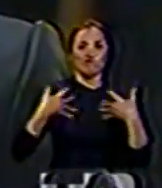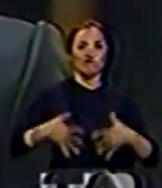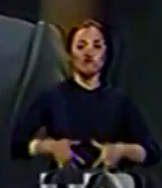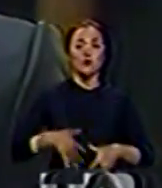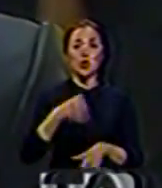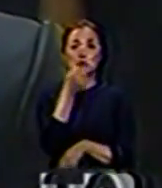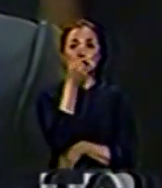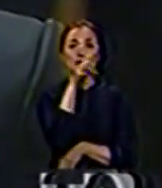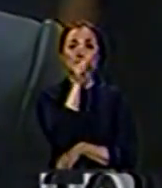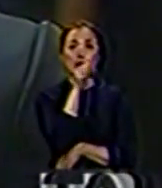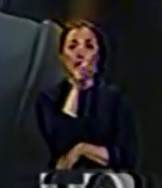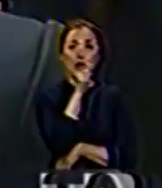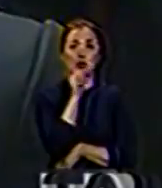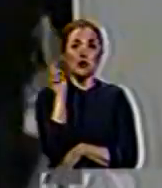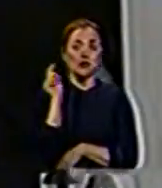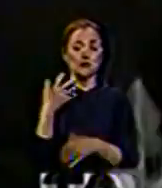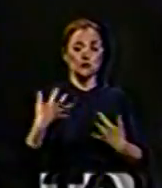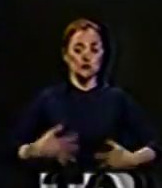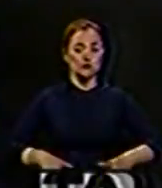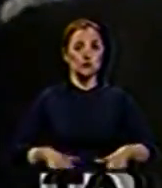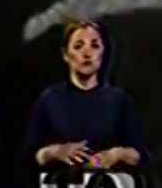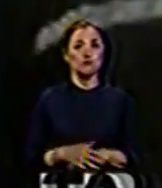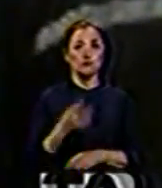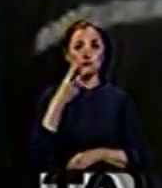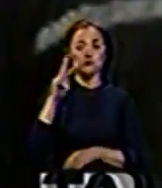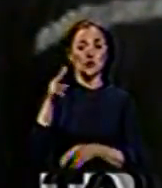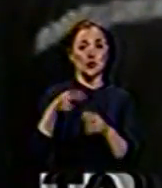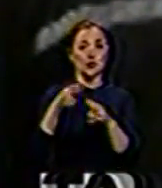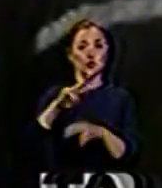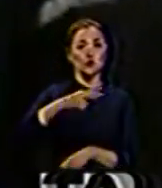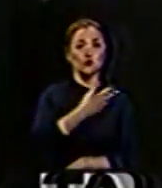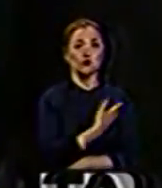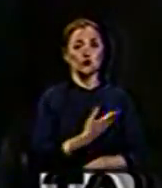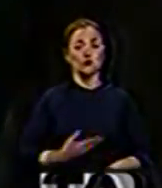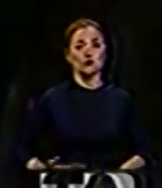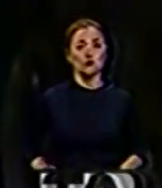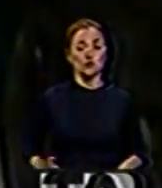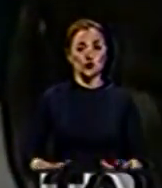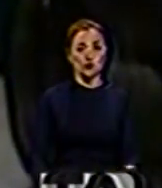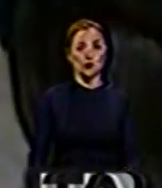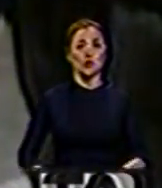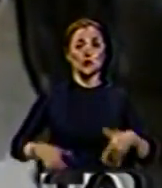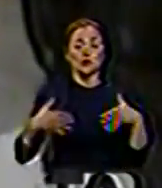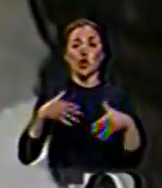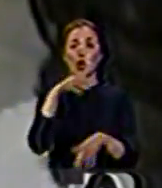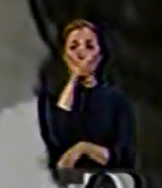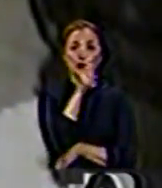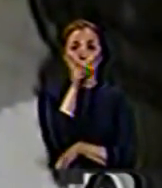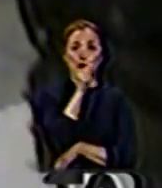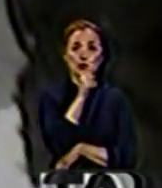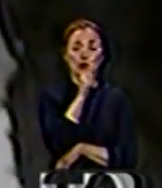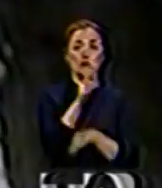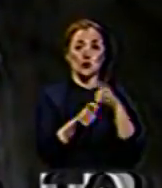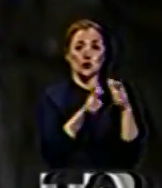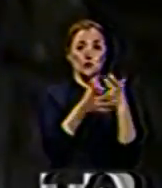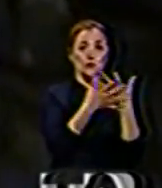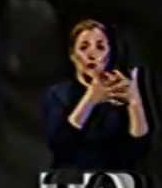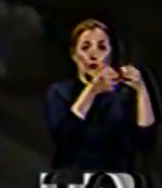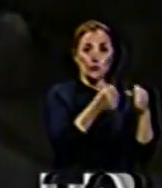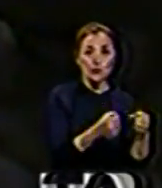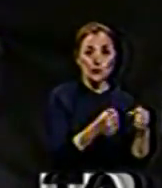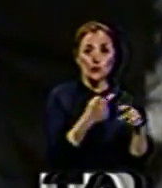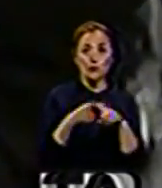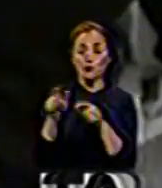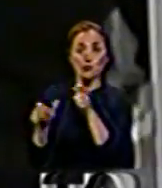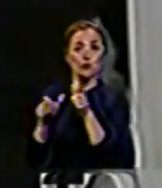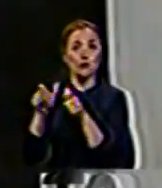de reo. Es la imagen de un ex vicepresidente con el traje naranja que distingue a los privados de libertad de